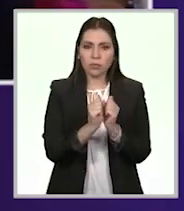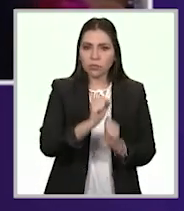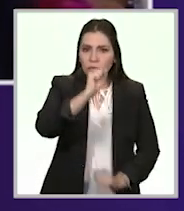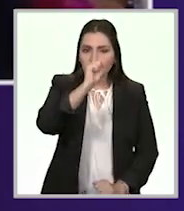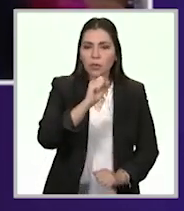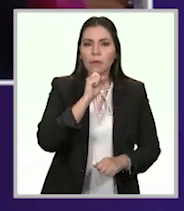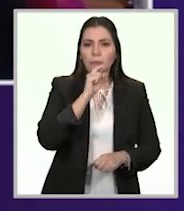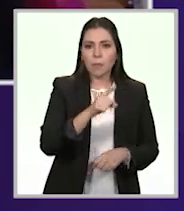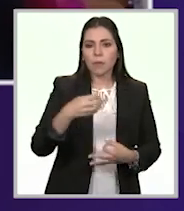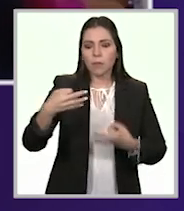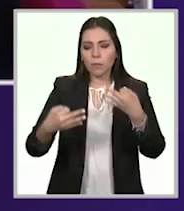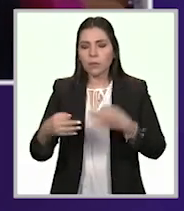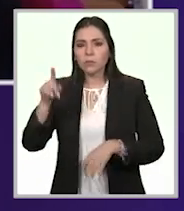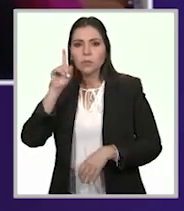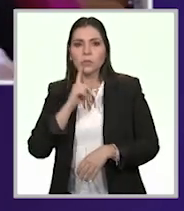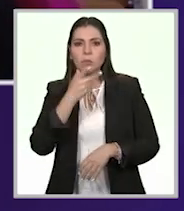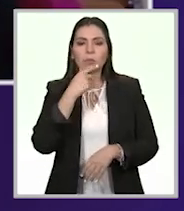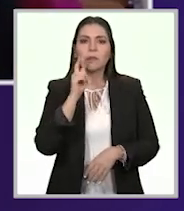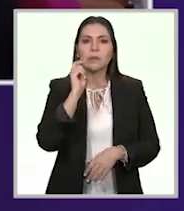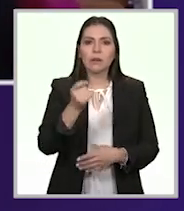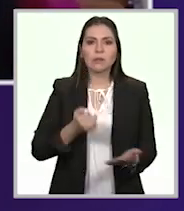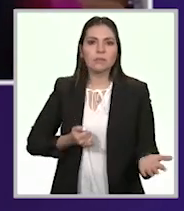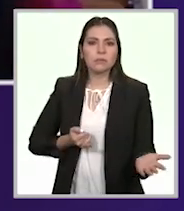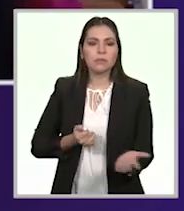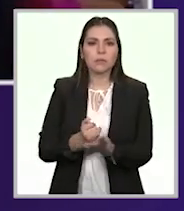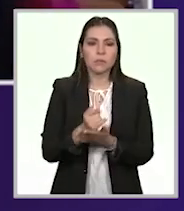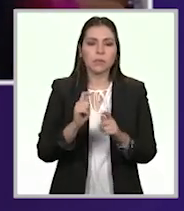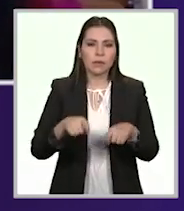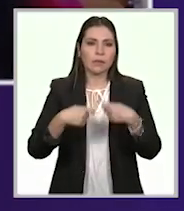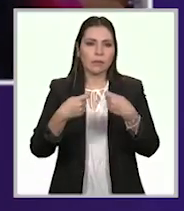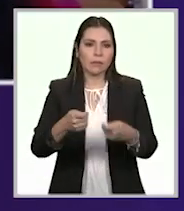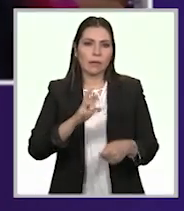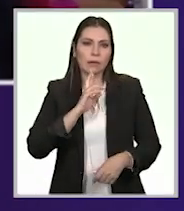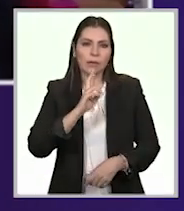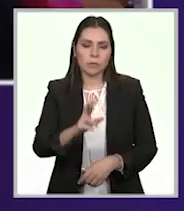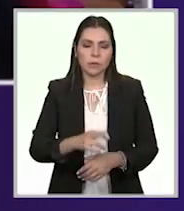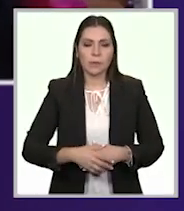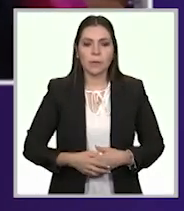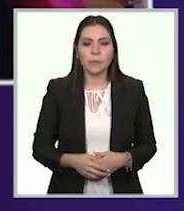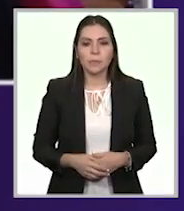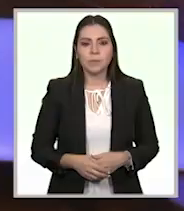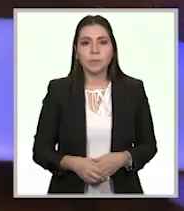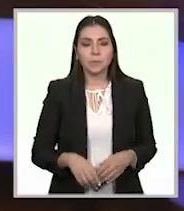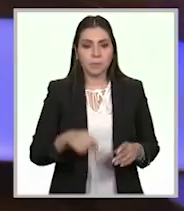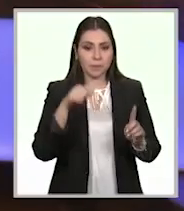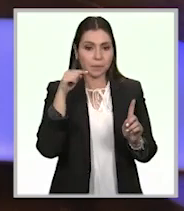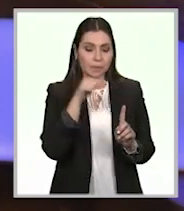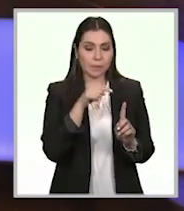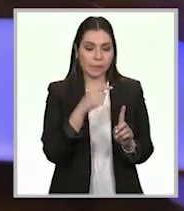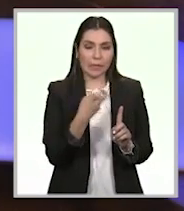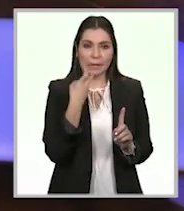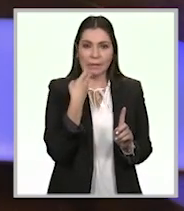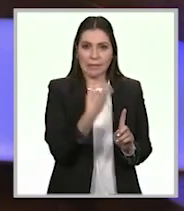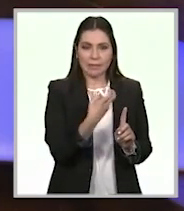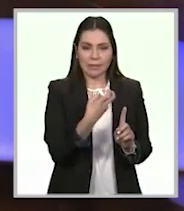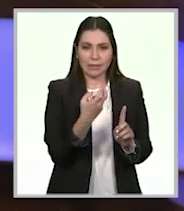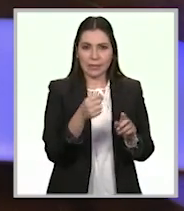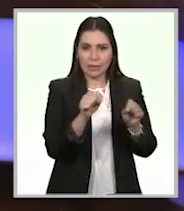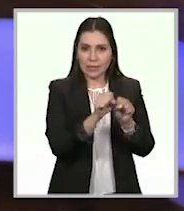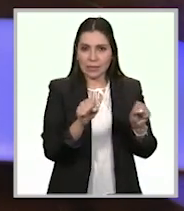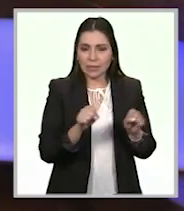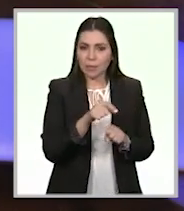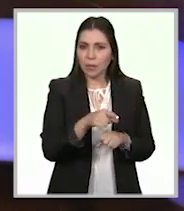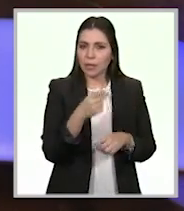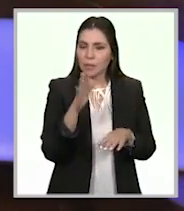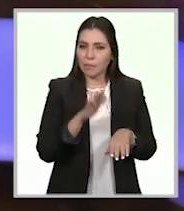sino también lo que resuelven los jueces y juezas en los casos en concreto. Este sistema o la incorporación de este sistema es una de las